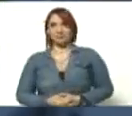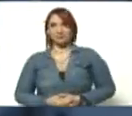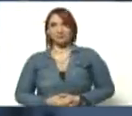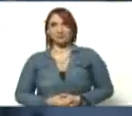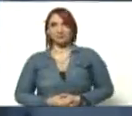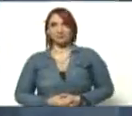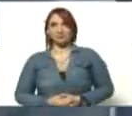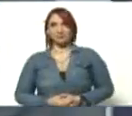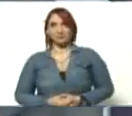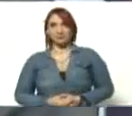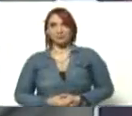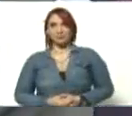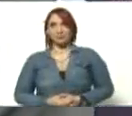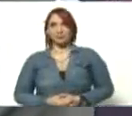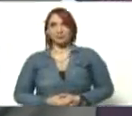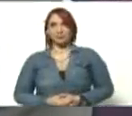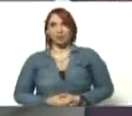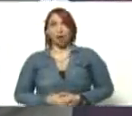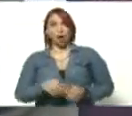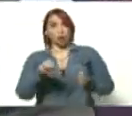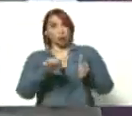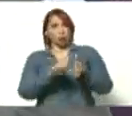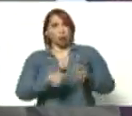universidad disruptiva, dando,